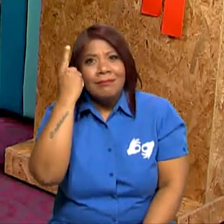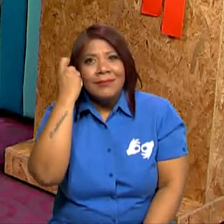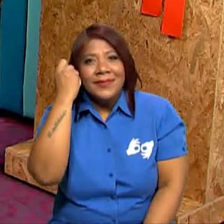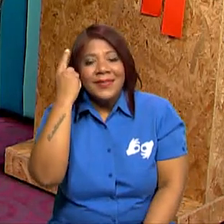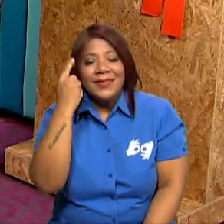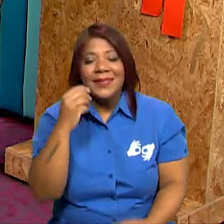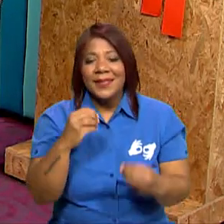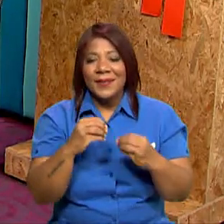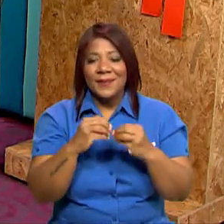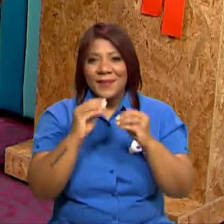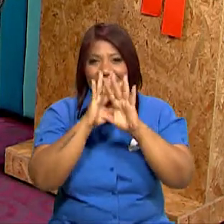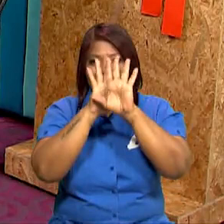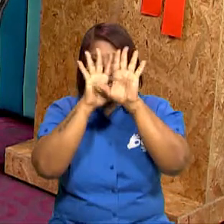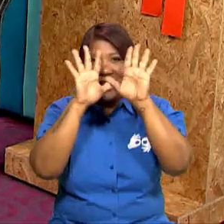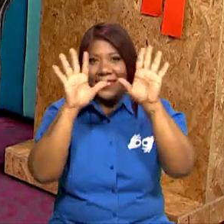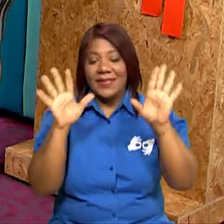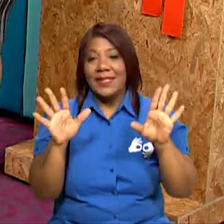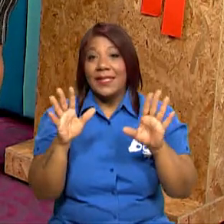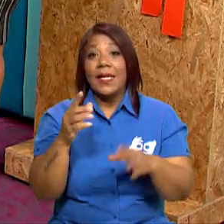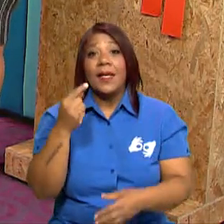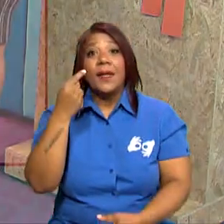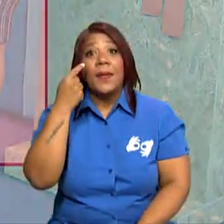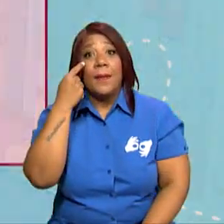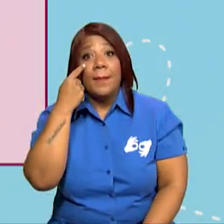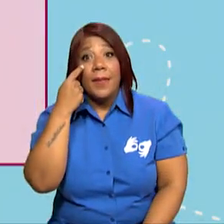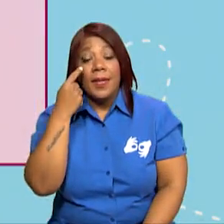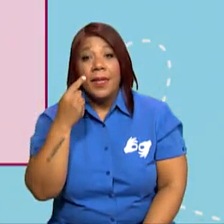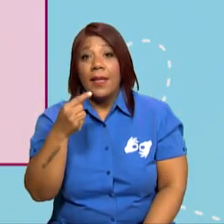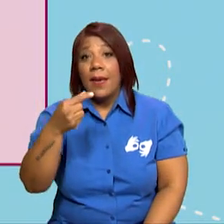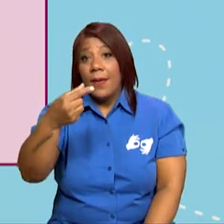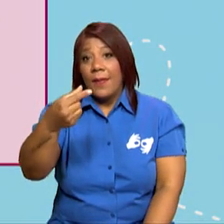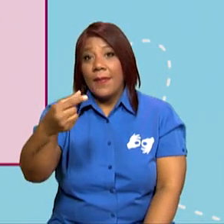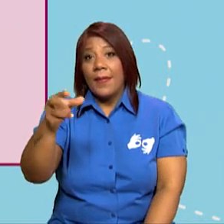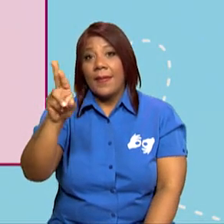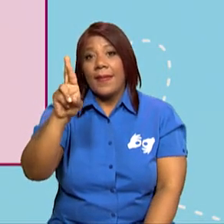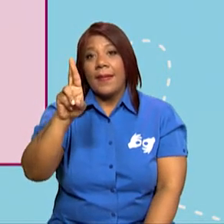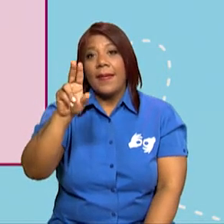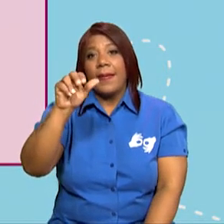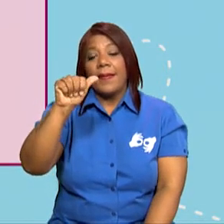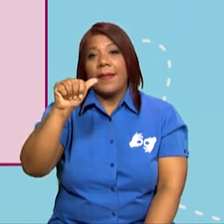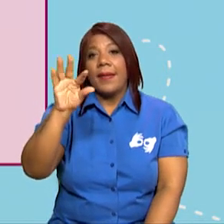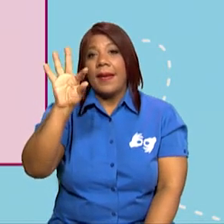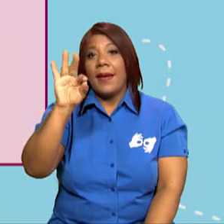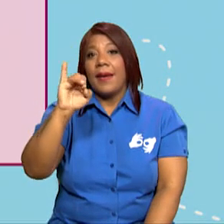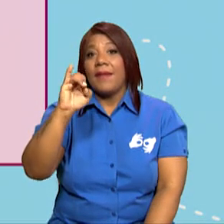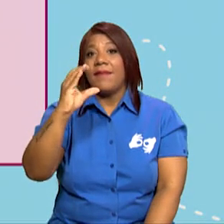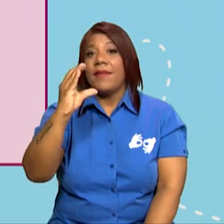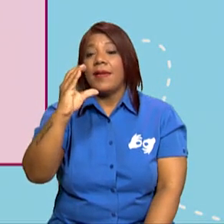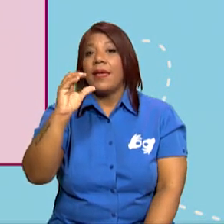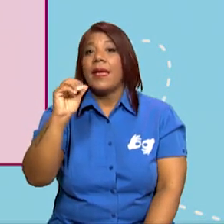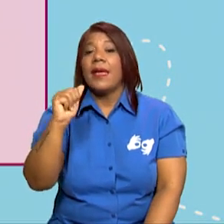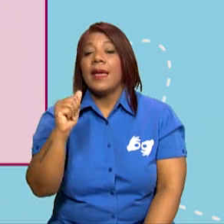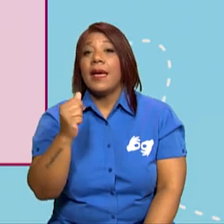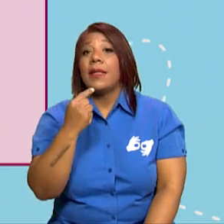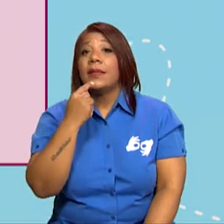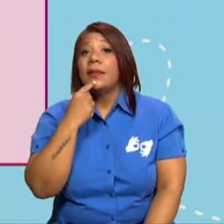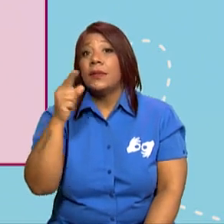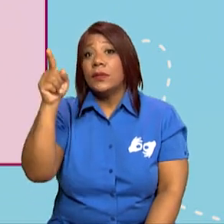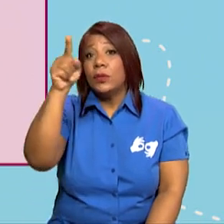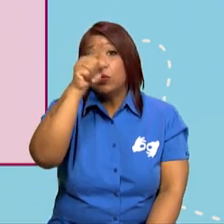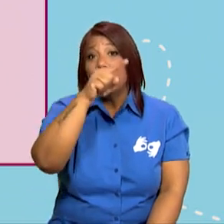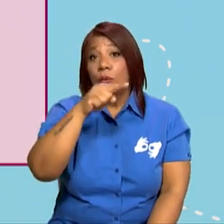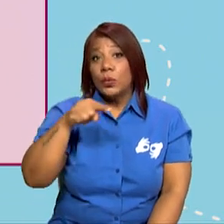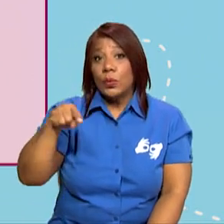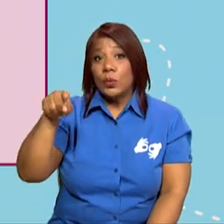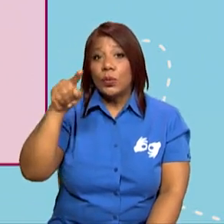funciona. Y se hace con gráficas. Aquí hay una primera gráfica, que es una gráfica de pastel o gráfica circular. ¿Las has visto